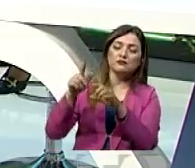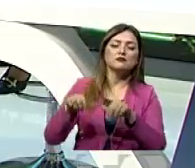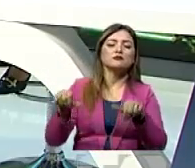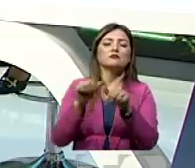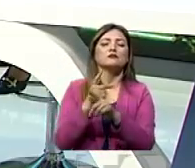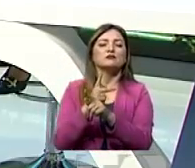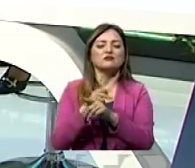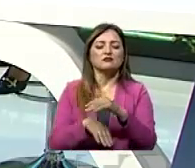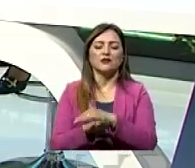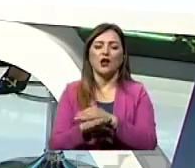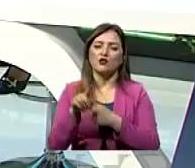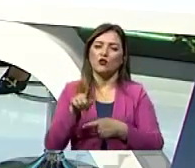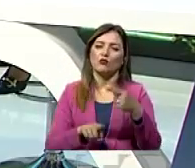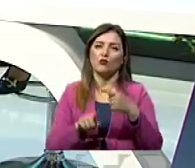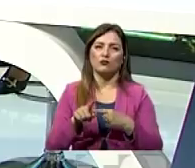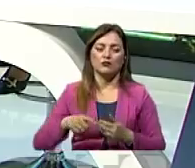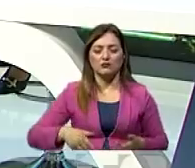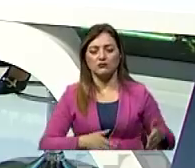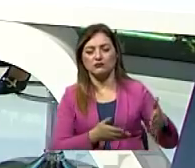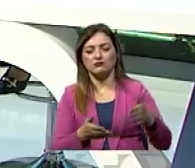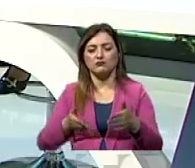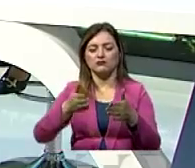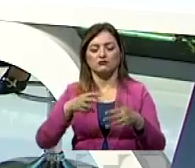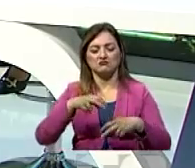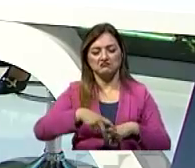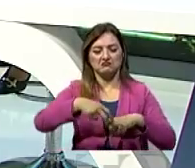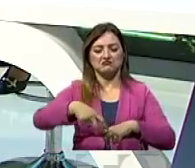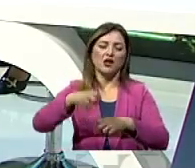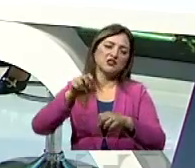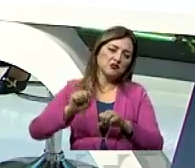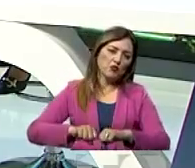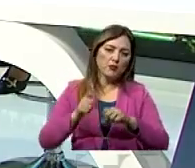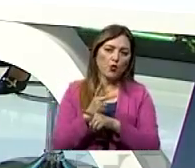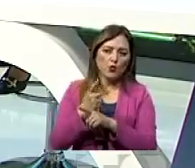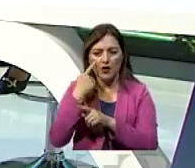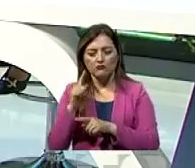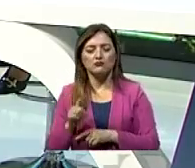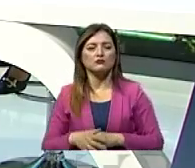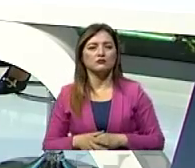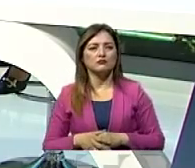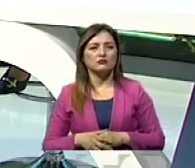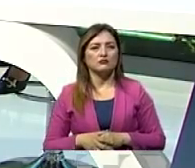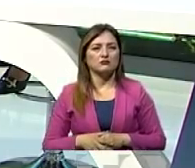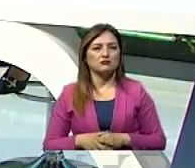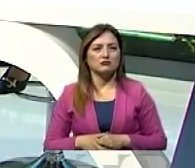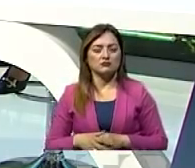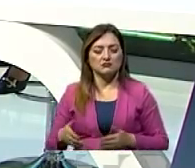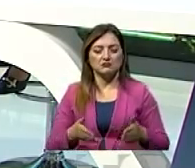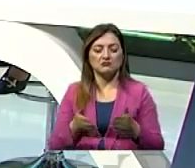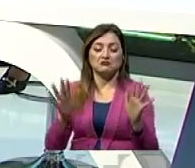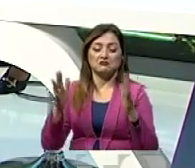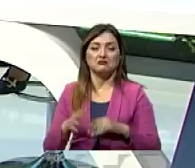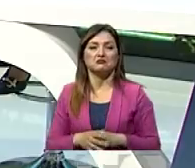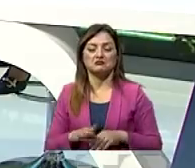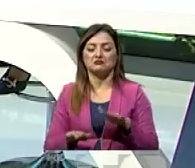no pueden ingresar al lugar o sí van a poder ingresar en algún momento a este espacio. Pero por ahora no hay senderos, por lo menos, por donde ingresar, ¿no?